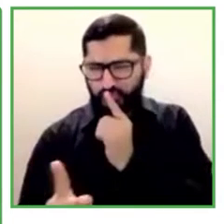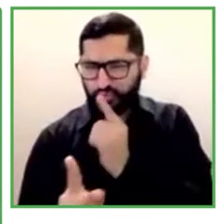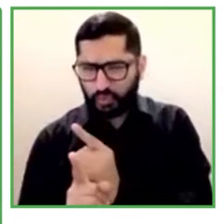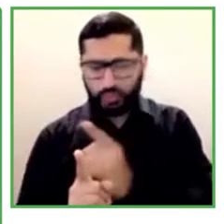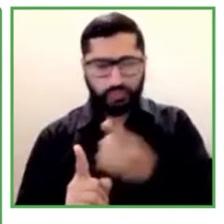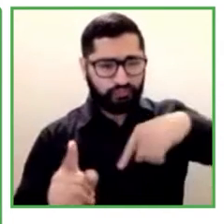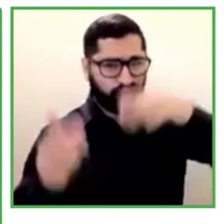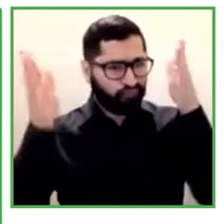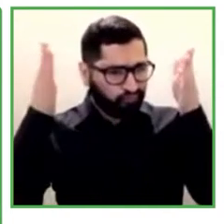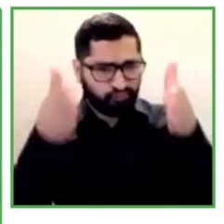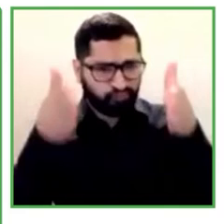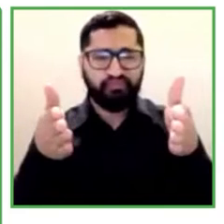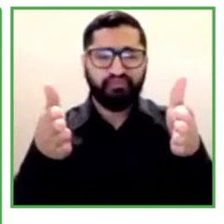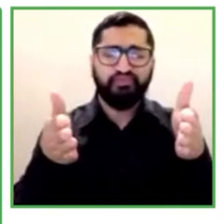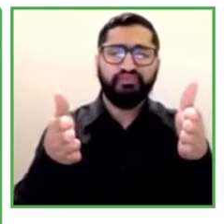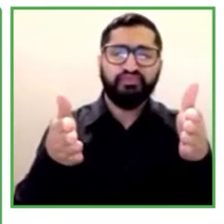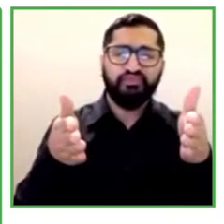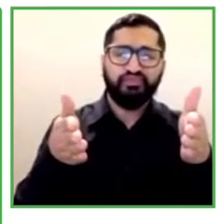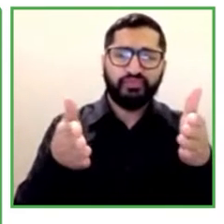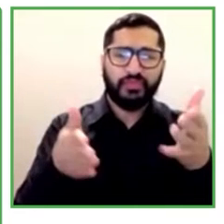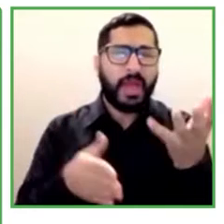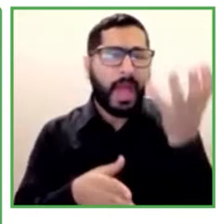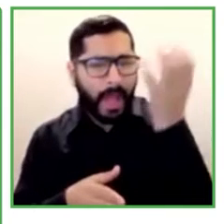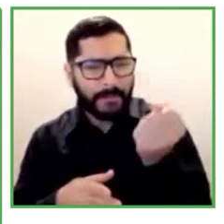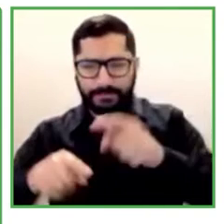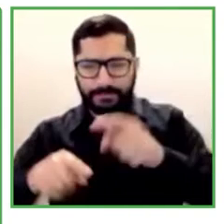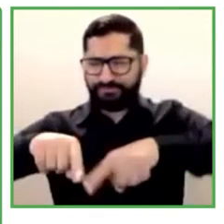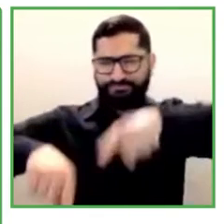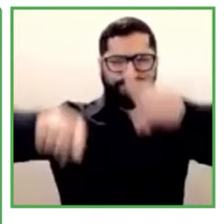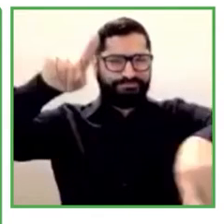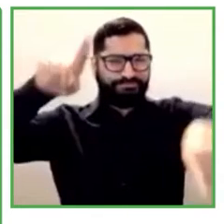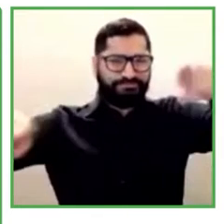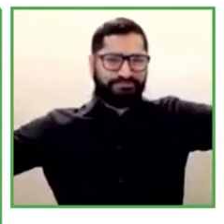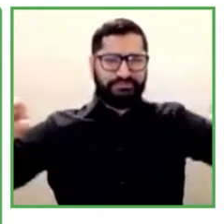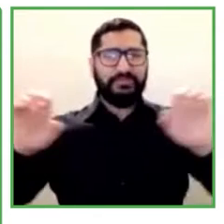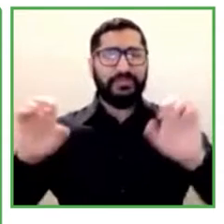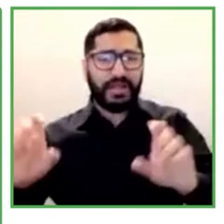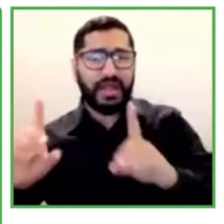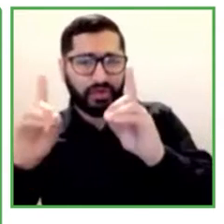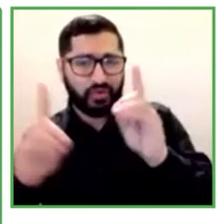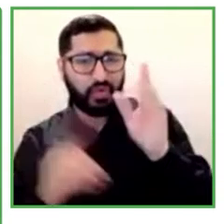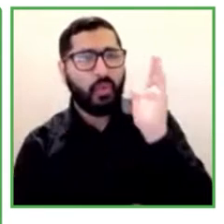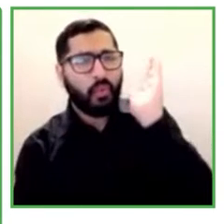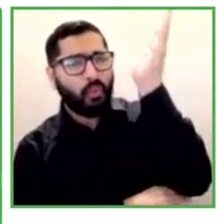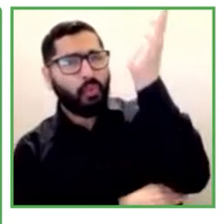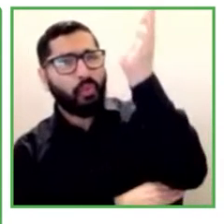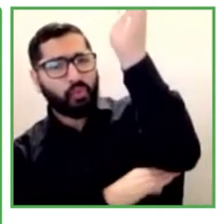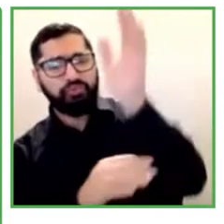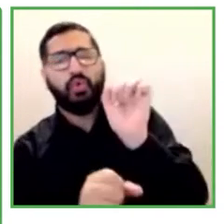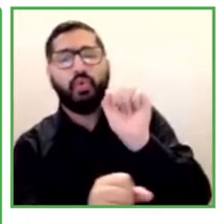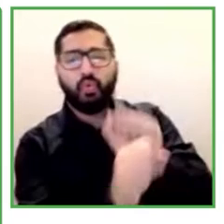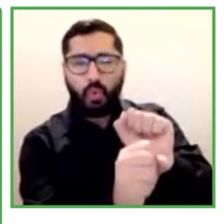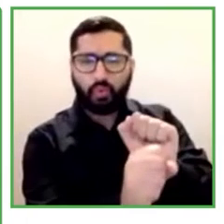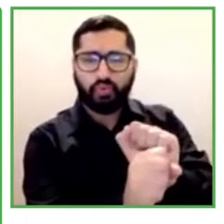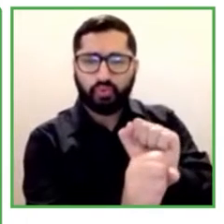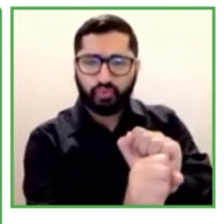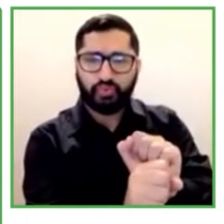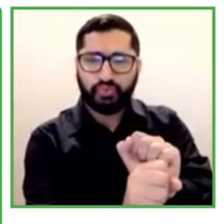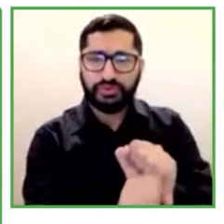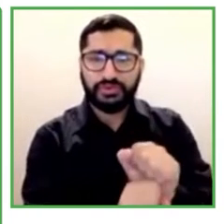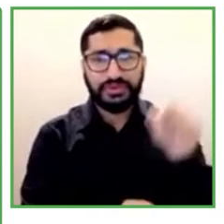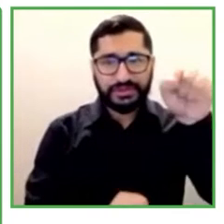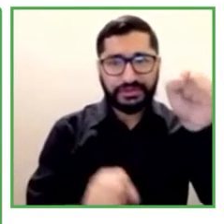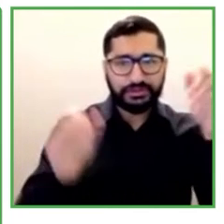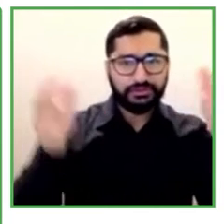Hay diversos estudios sobre el futuro del trabajo que ha también aumentado con la pandemia,